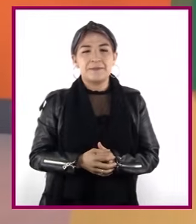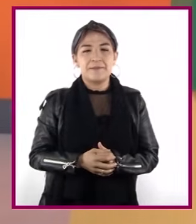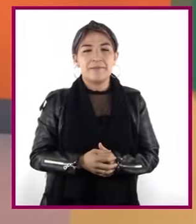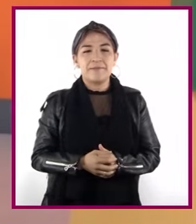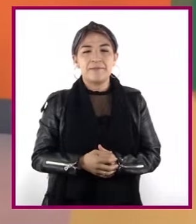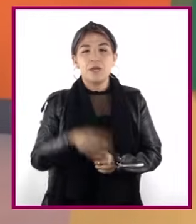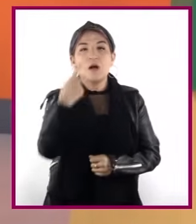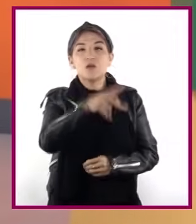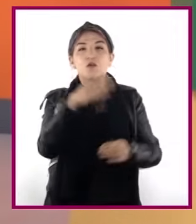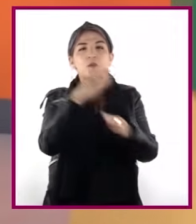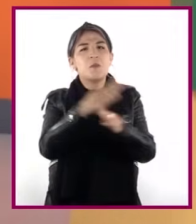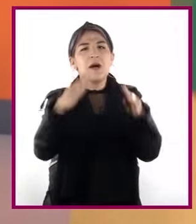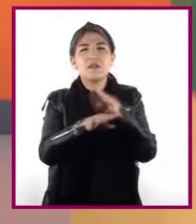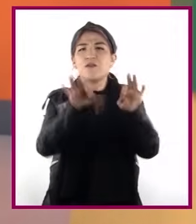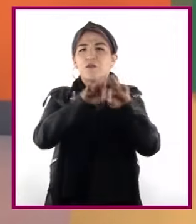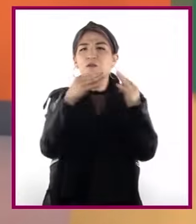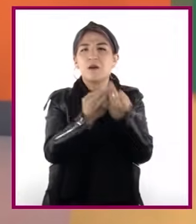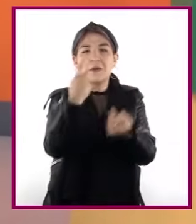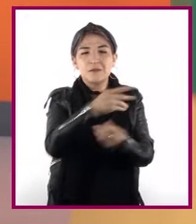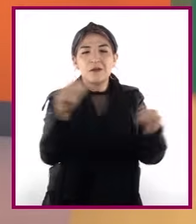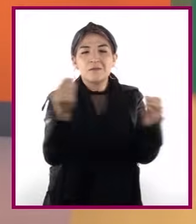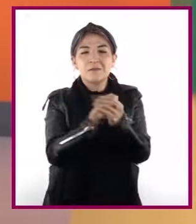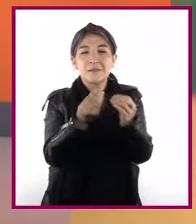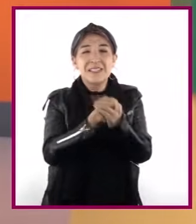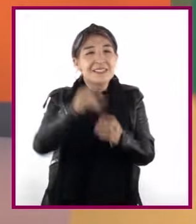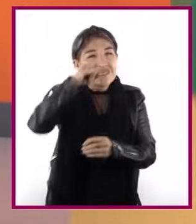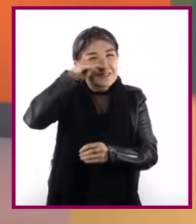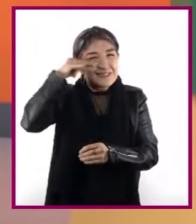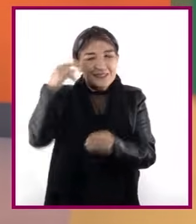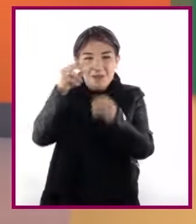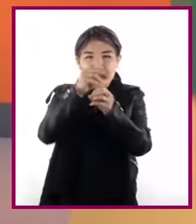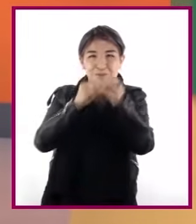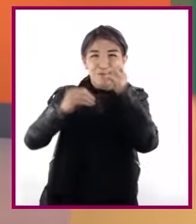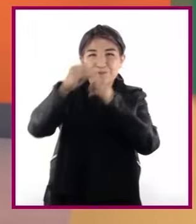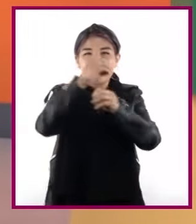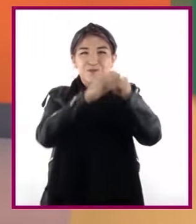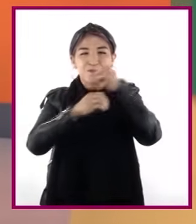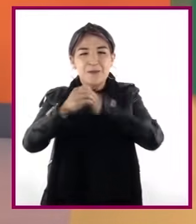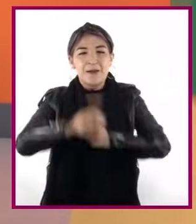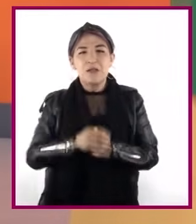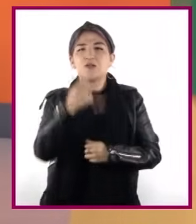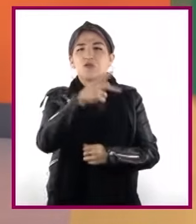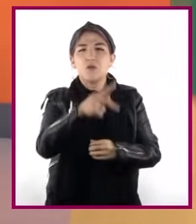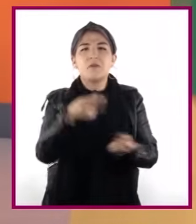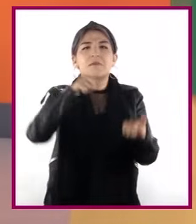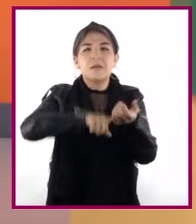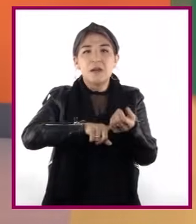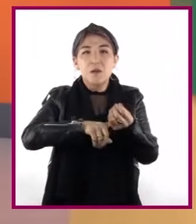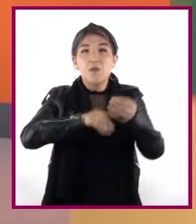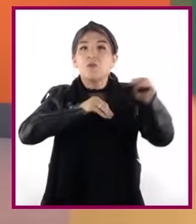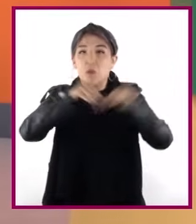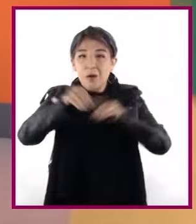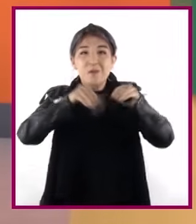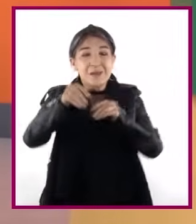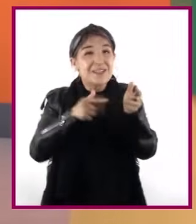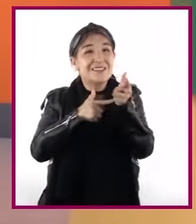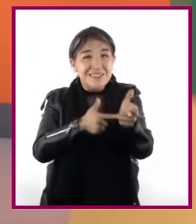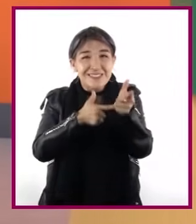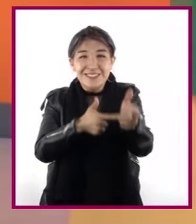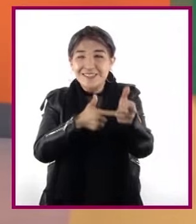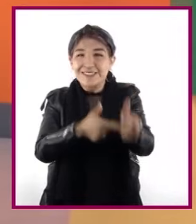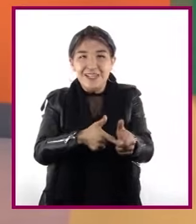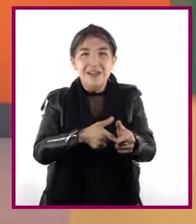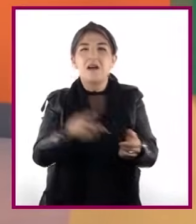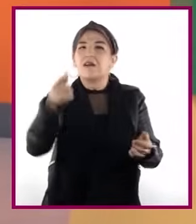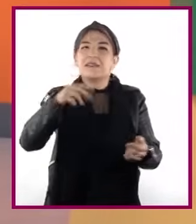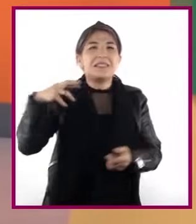La materia está formada por partículas pequeñísimas. Las partículas se están moviendo continuamente de